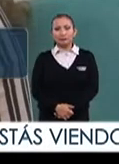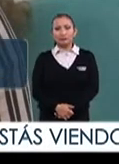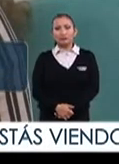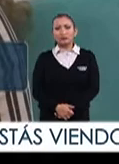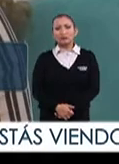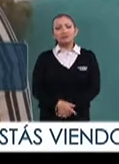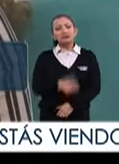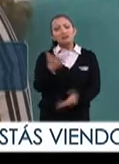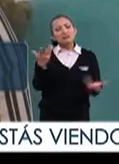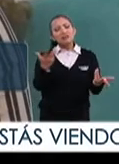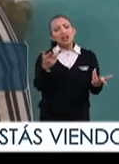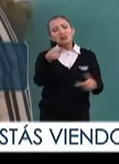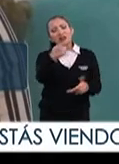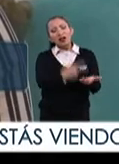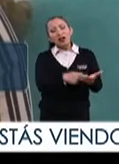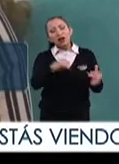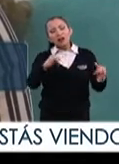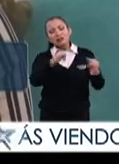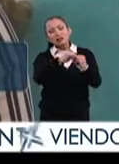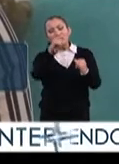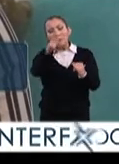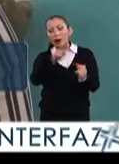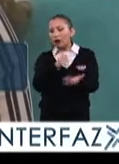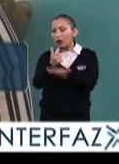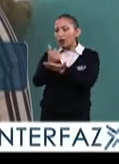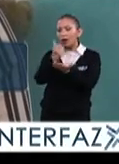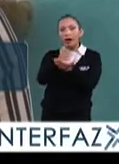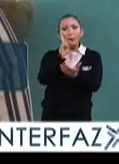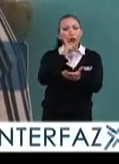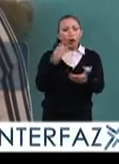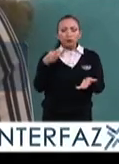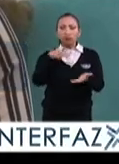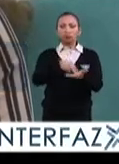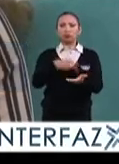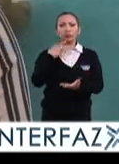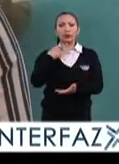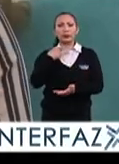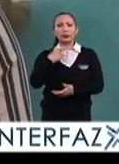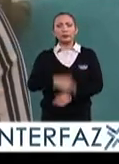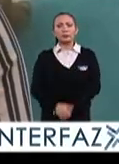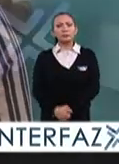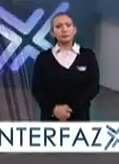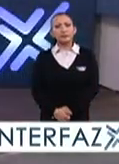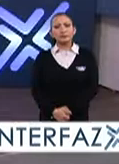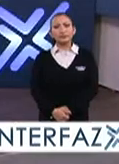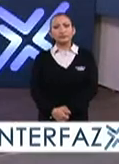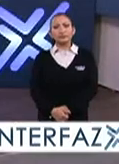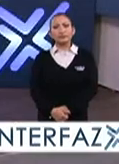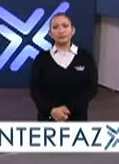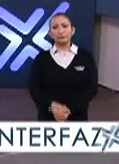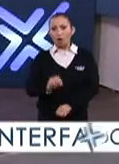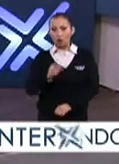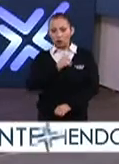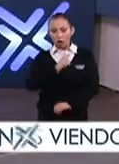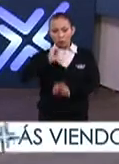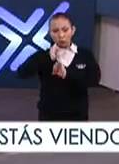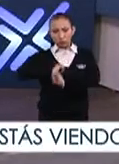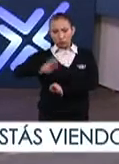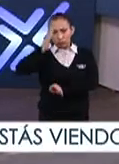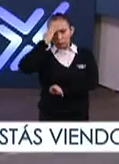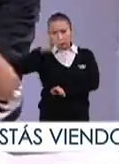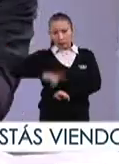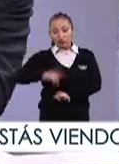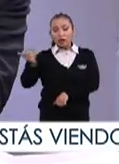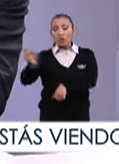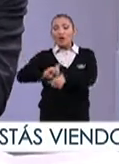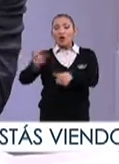¿Qué está haciendo el instituto para empoderar la vida política de la mujer en esta ciudad? No nada más son los cargos públicos, sino también el